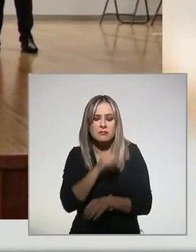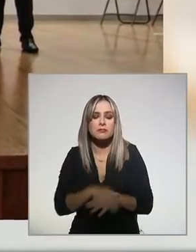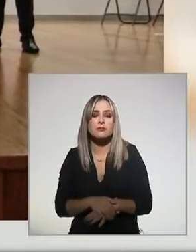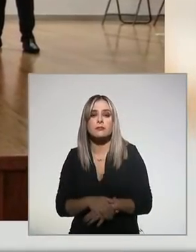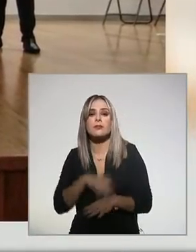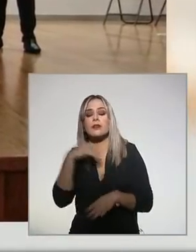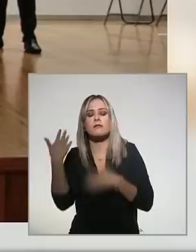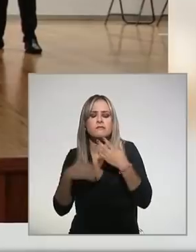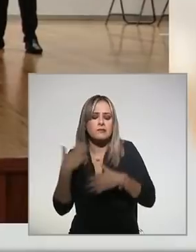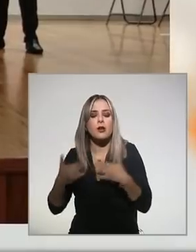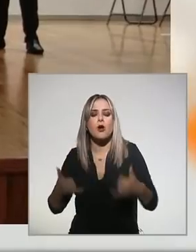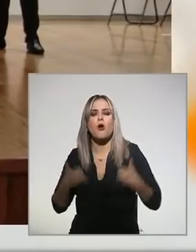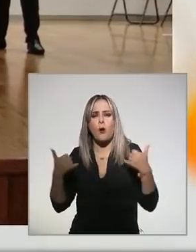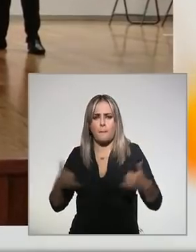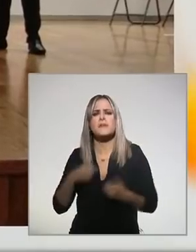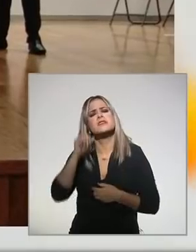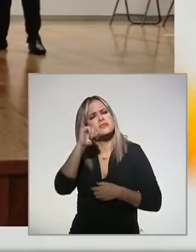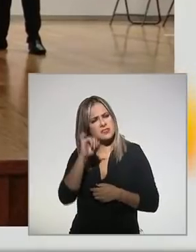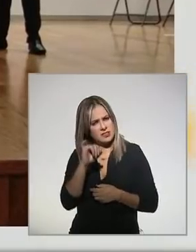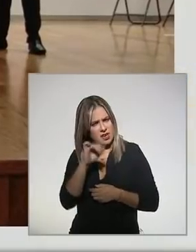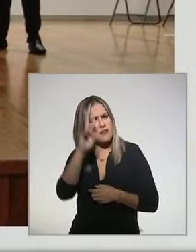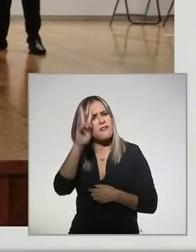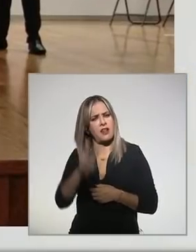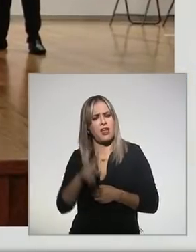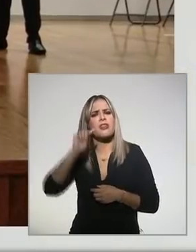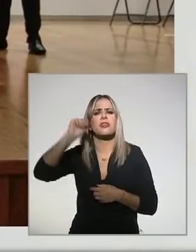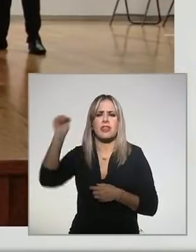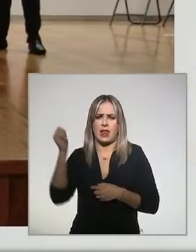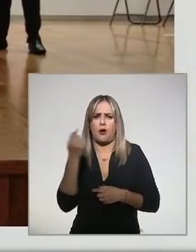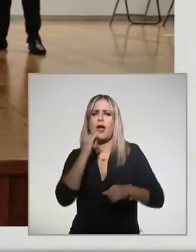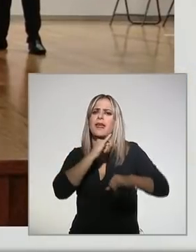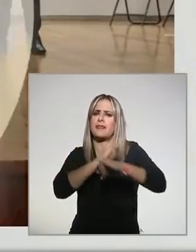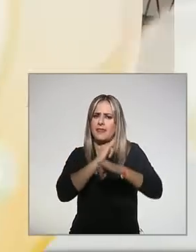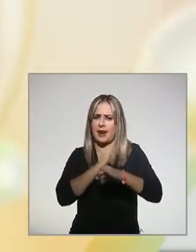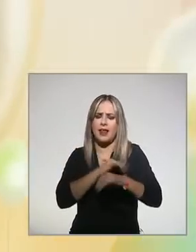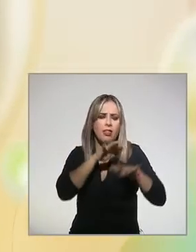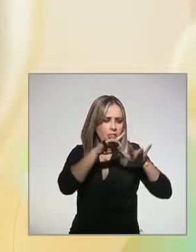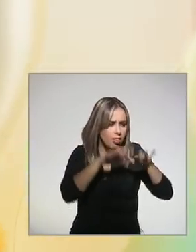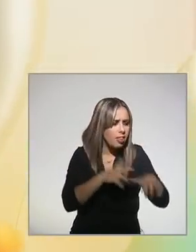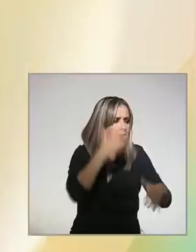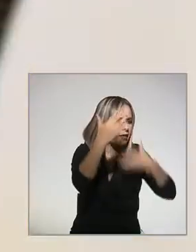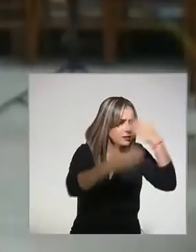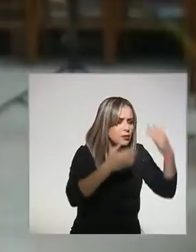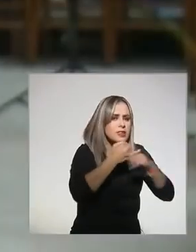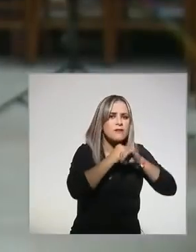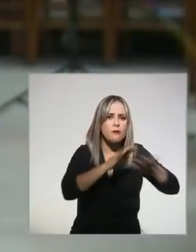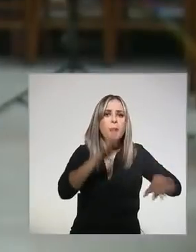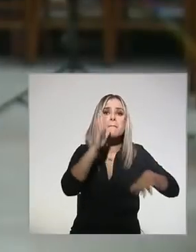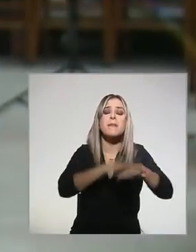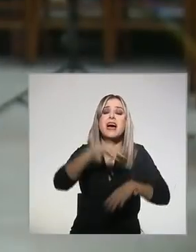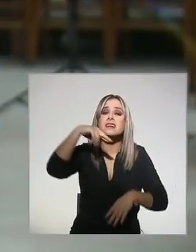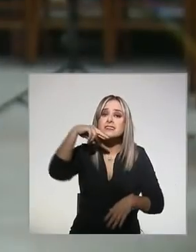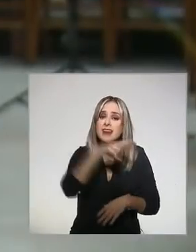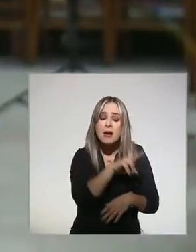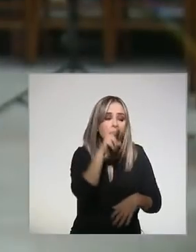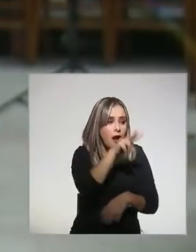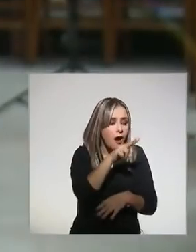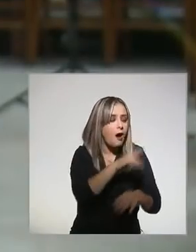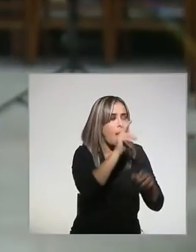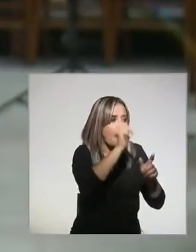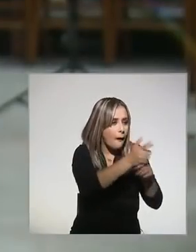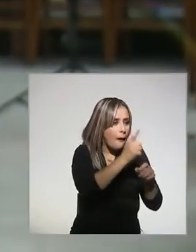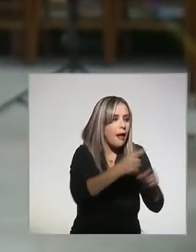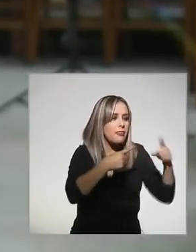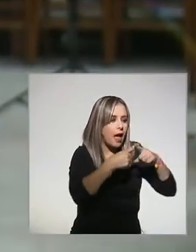ayudado a los jóvenes, los ha ayudado en cuestión del estudio, mayor información, más rápida información, sí,